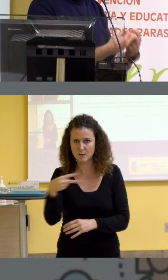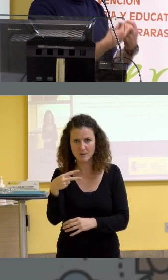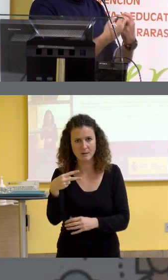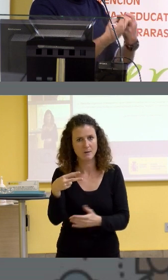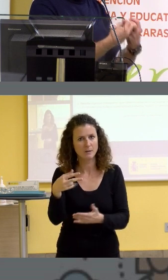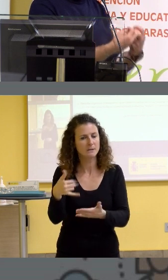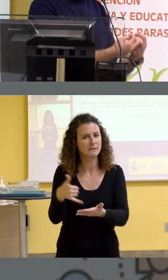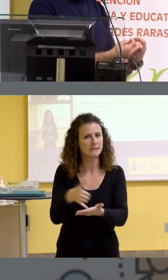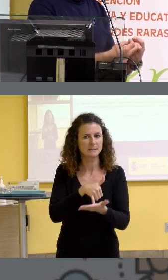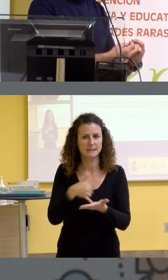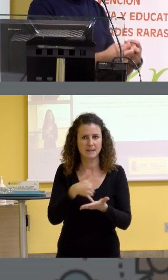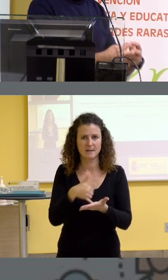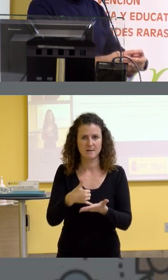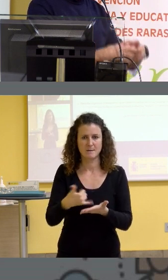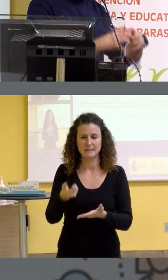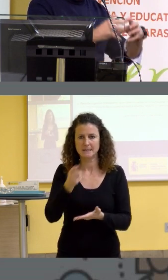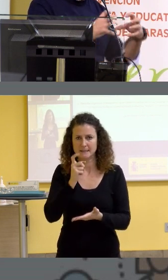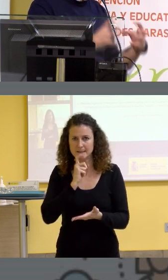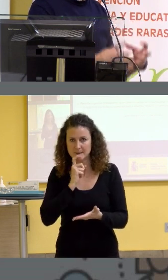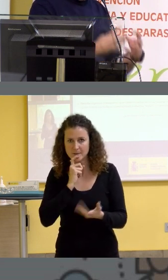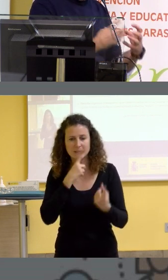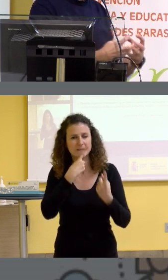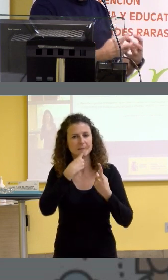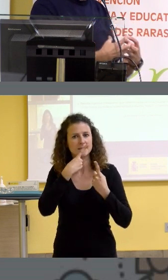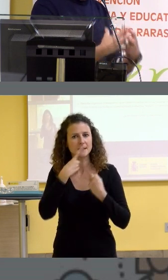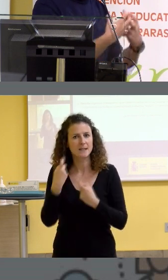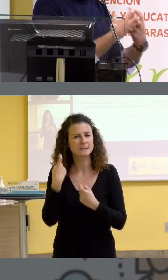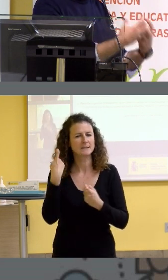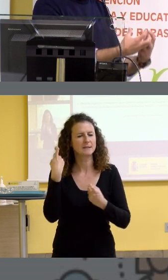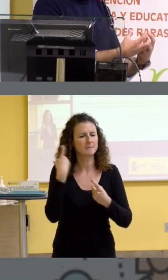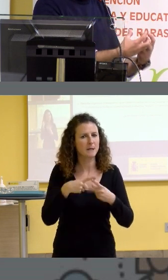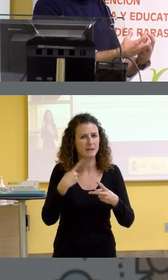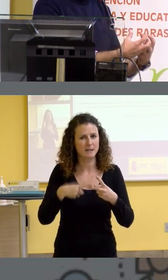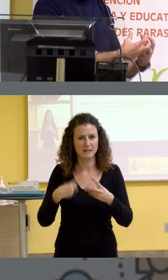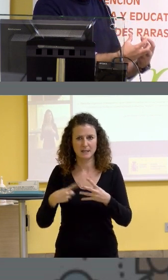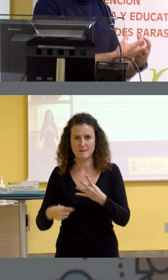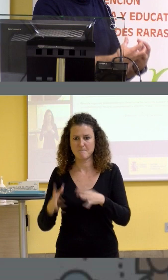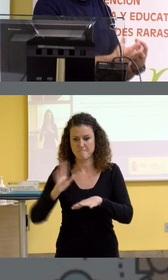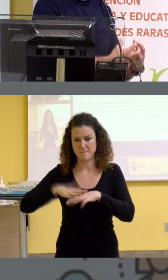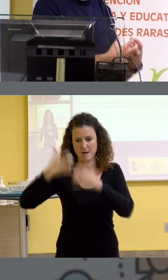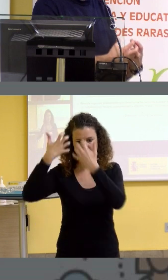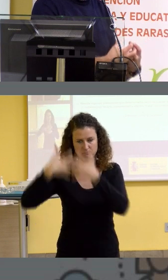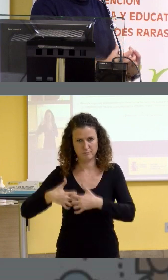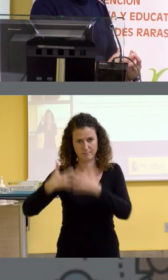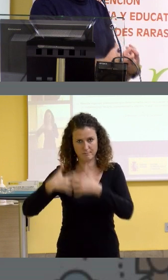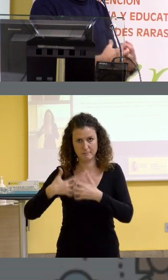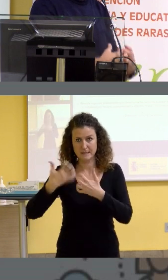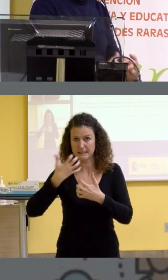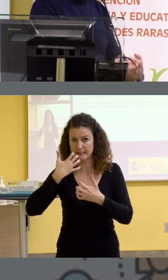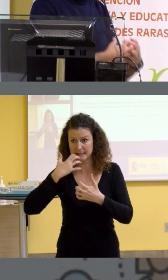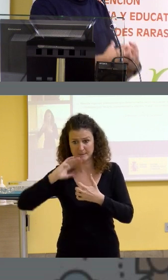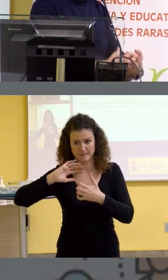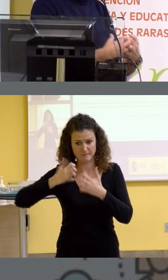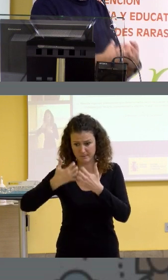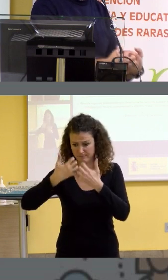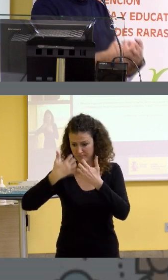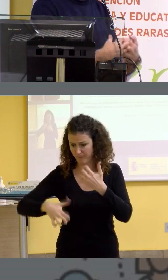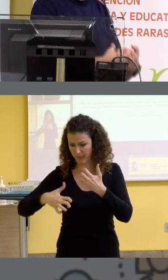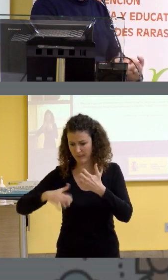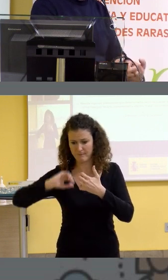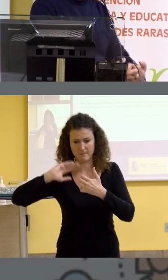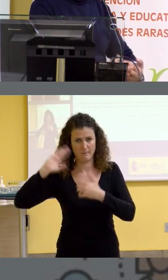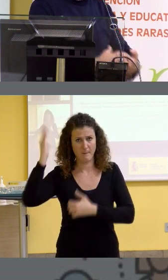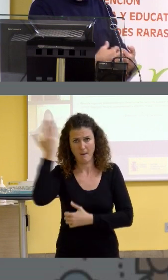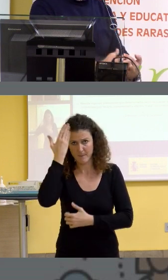frágil, terriblemente complejo, necesita de muchas cosas para que esto funcione. Y cuando se estropea por una agresión que son manadas